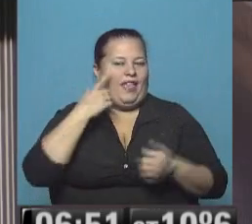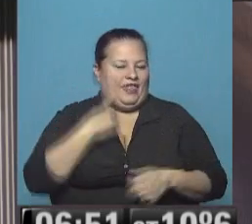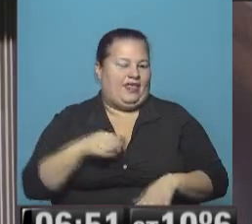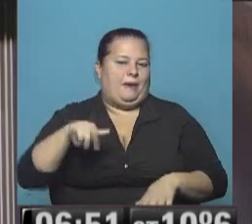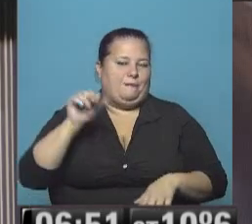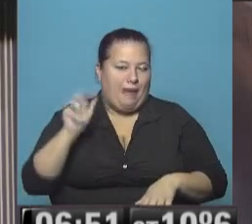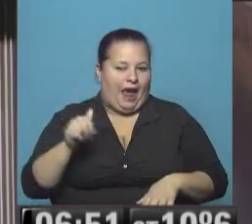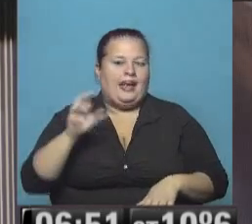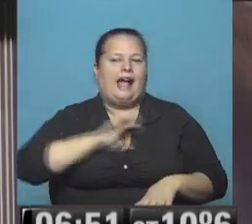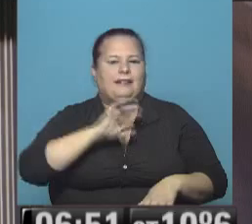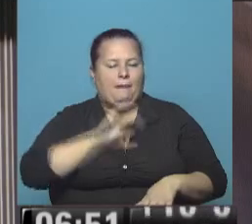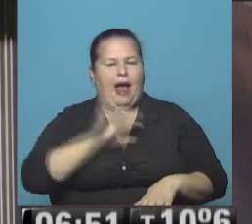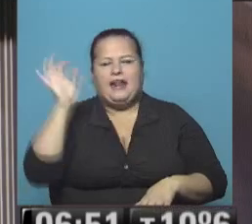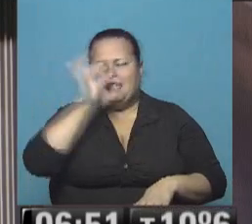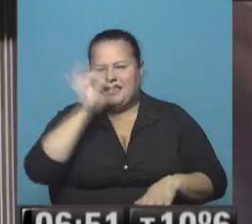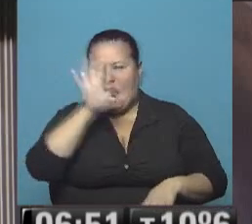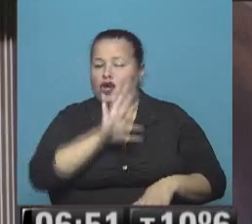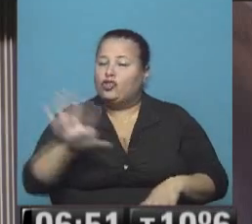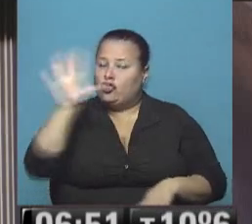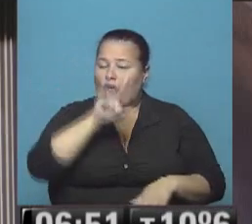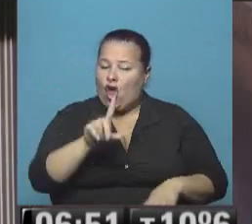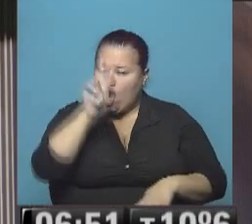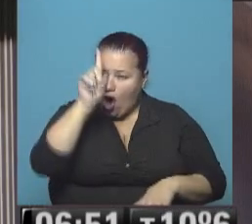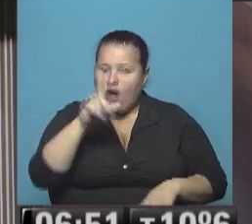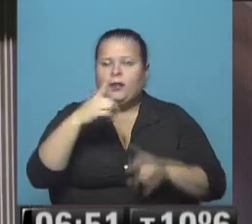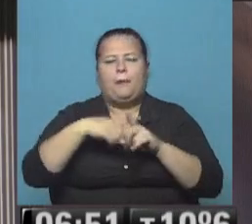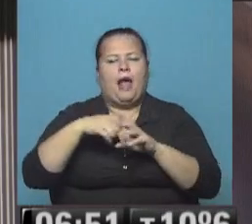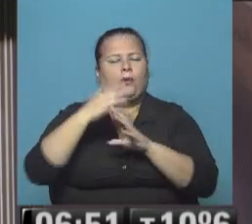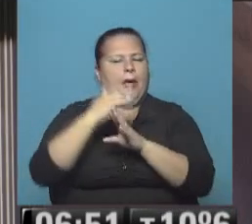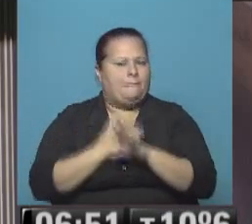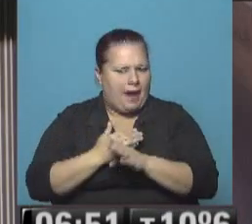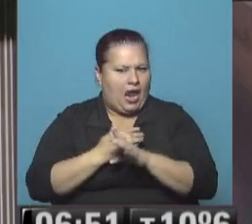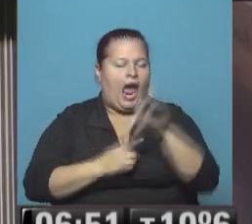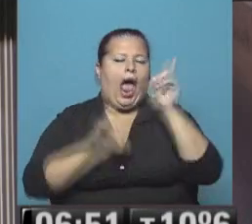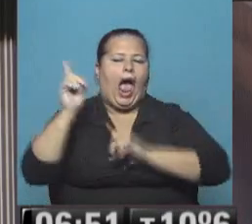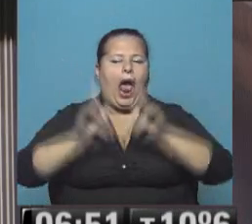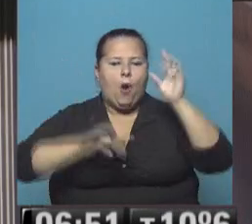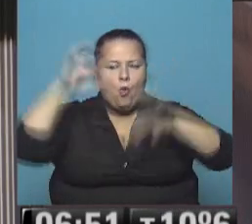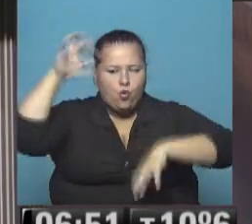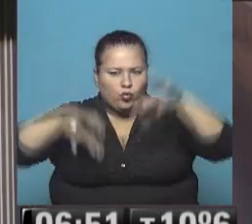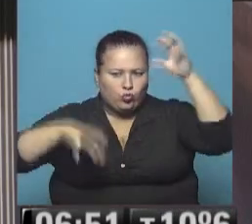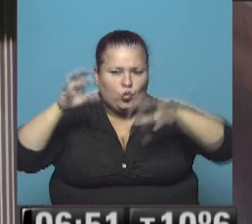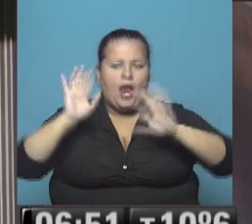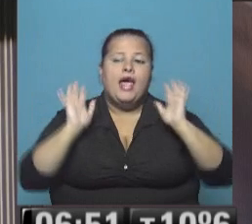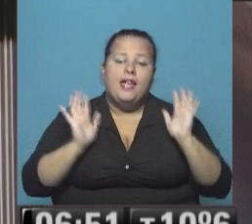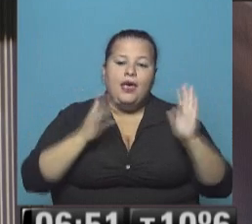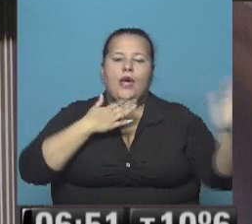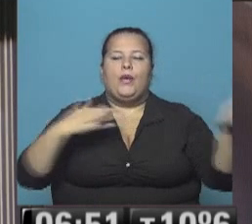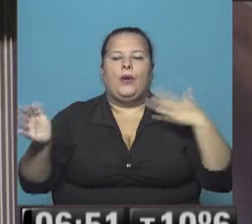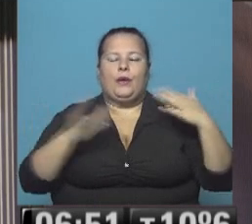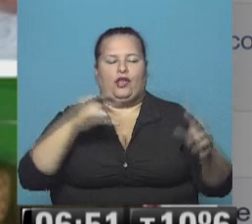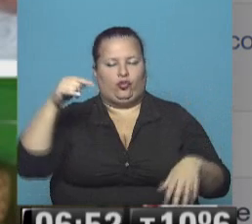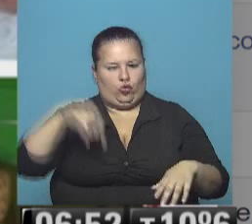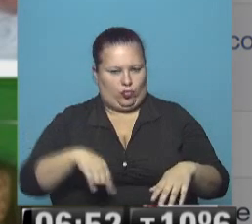de martes catamarca chaco tos a zona norte ha descendido la temperatura algunas visitas en forma y vientos del